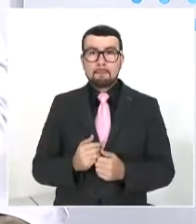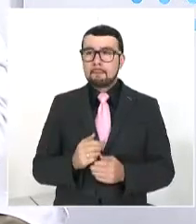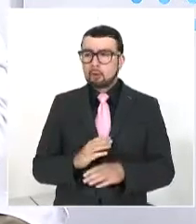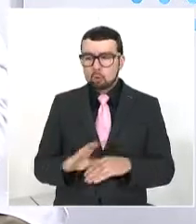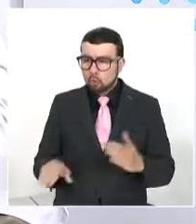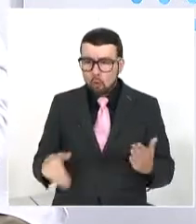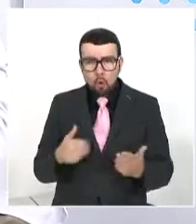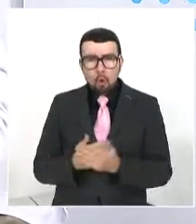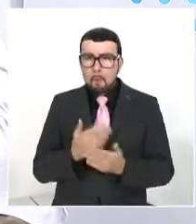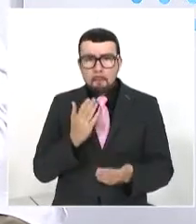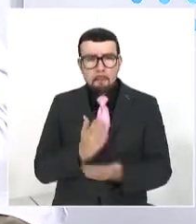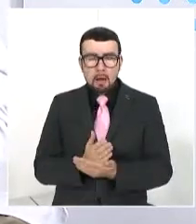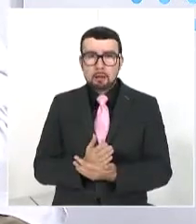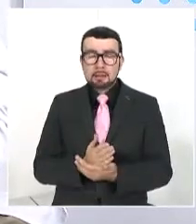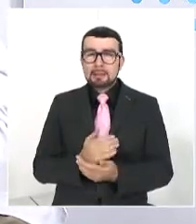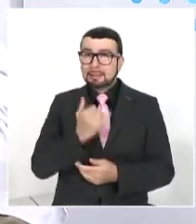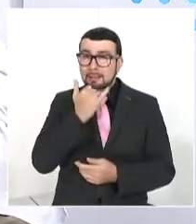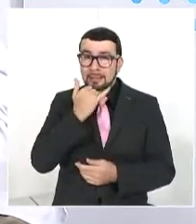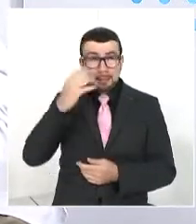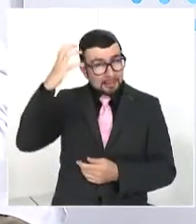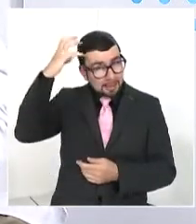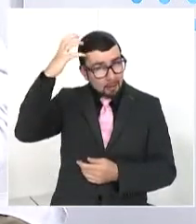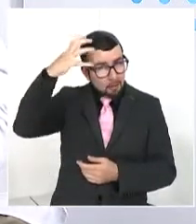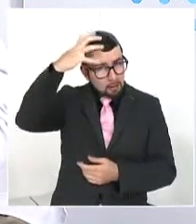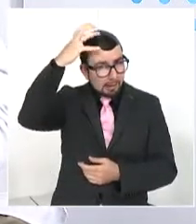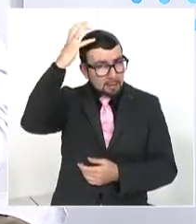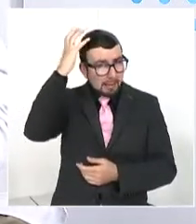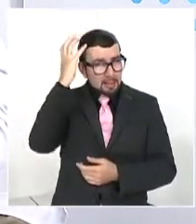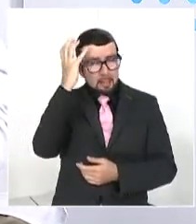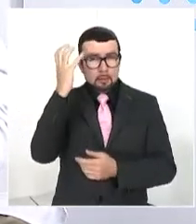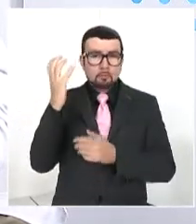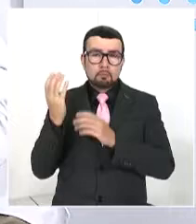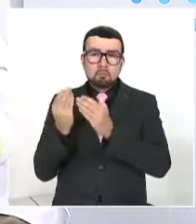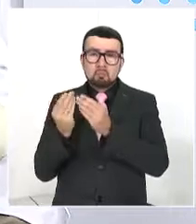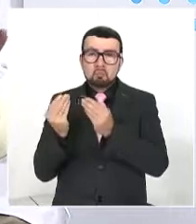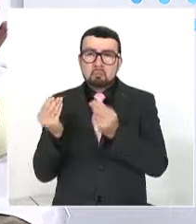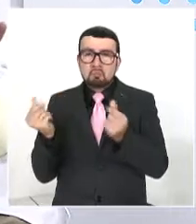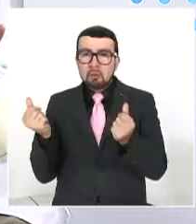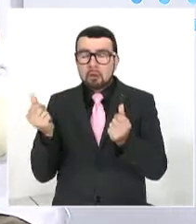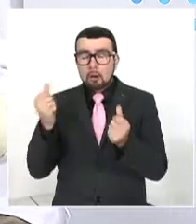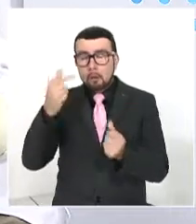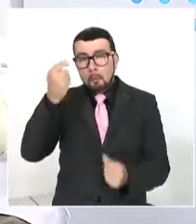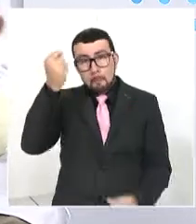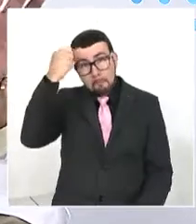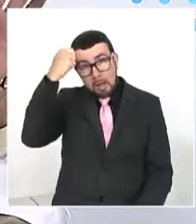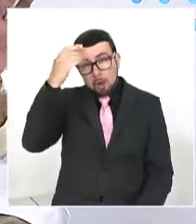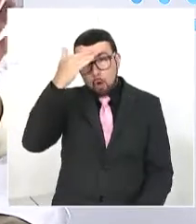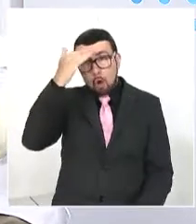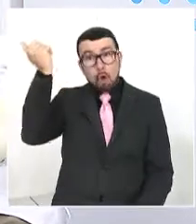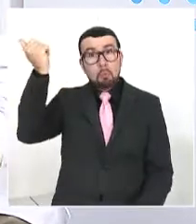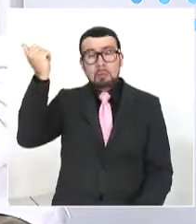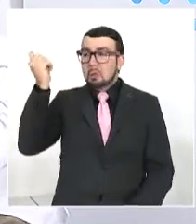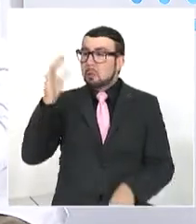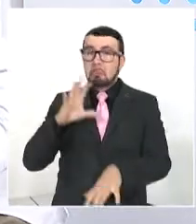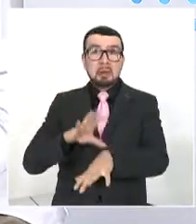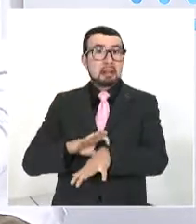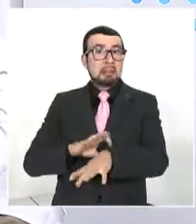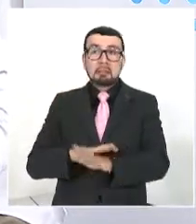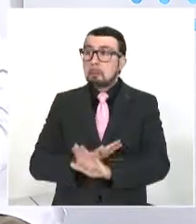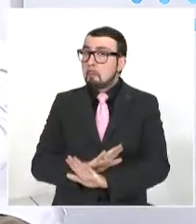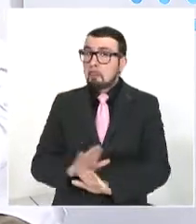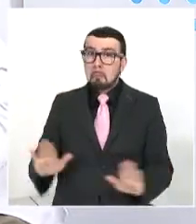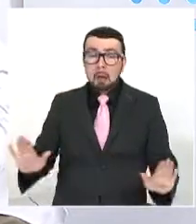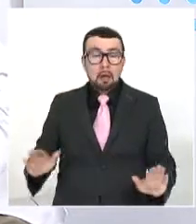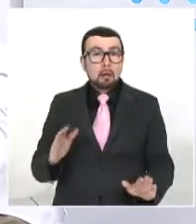demás, se le murió un pedazo de cerebro. Y se le olvidó todo. La medicina, quedó con